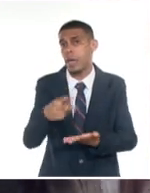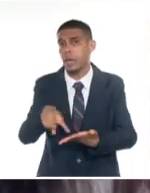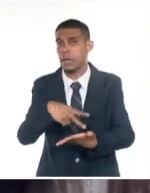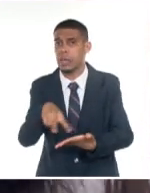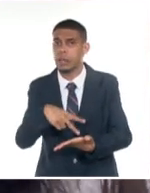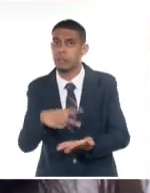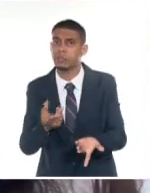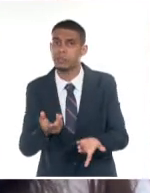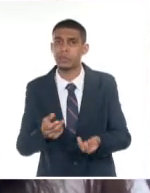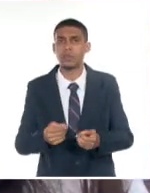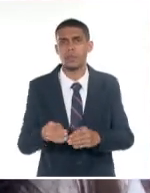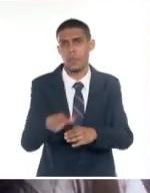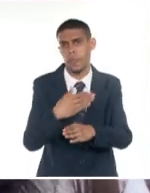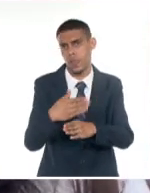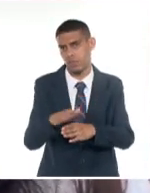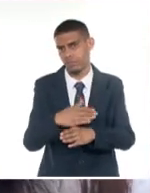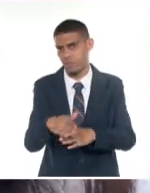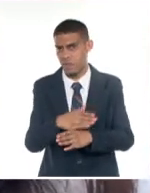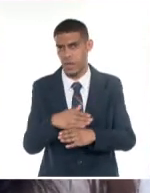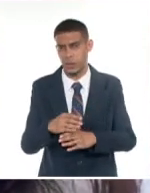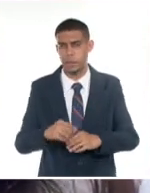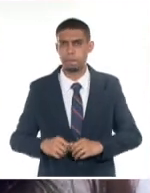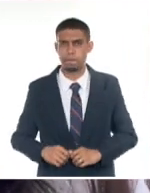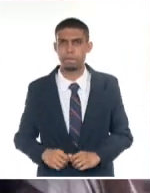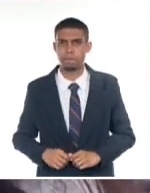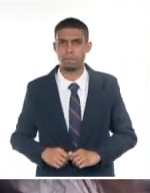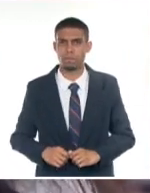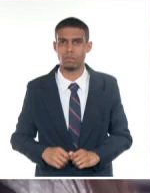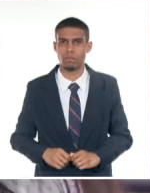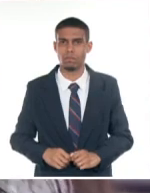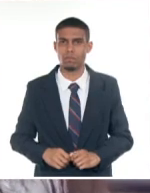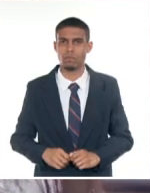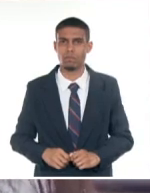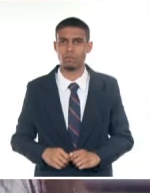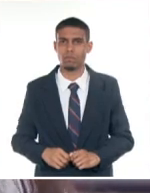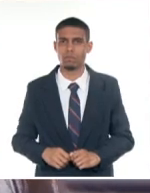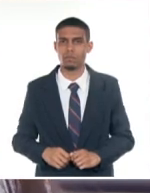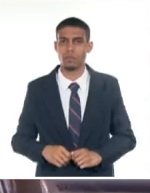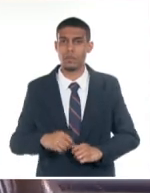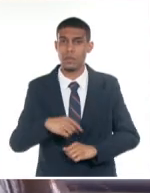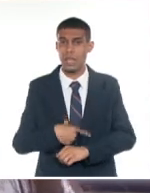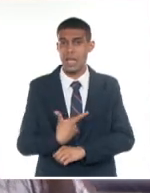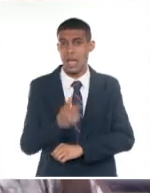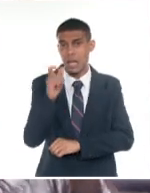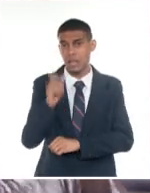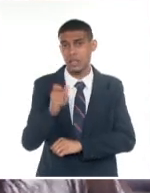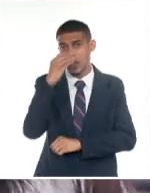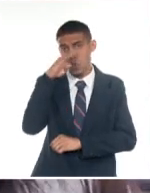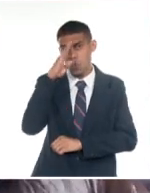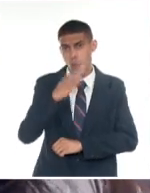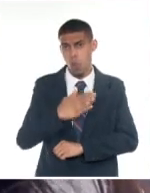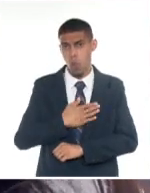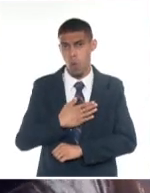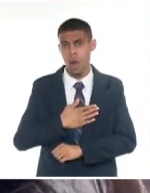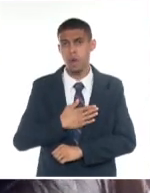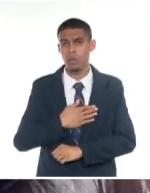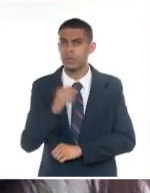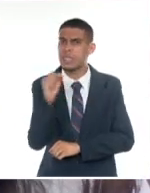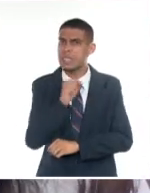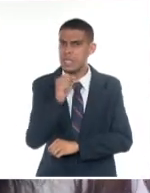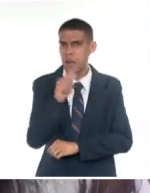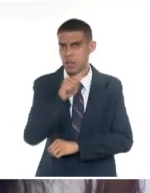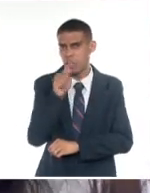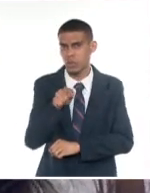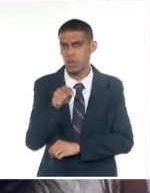tradicionales y están los modernos. El artista cubano Rolo Fernández en una entrevista hace poco expresó que